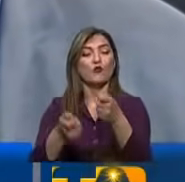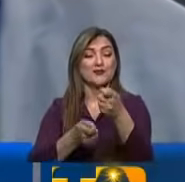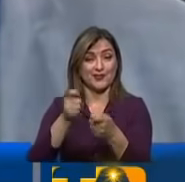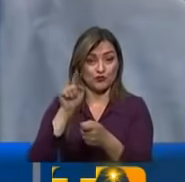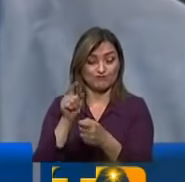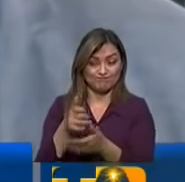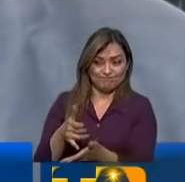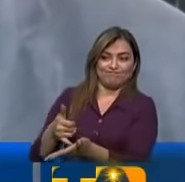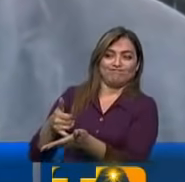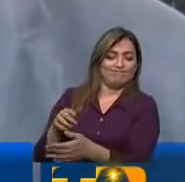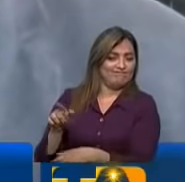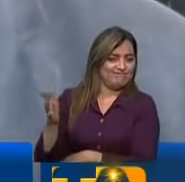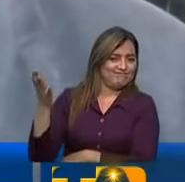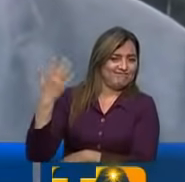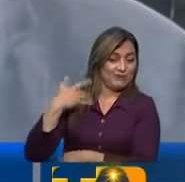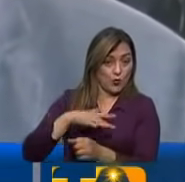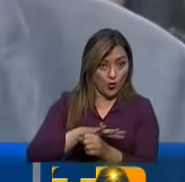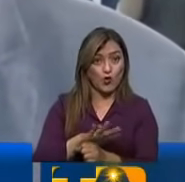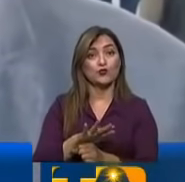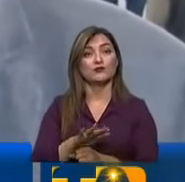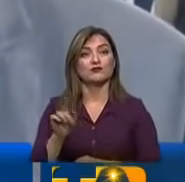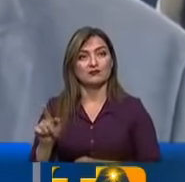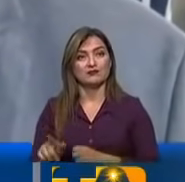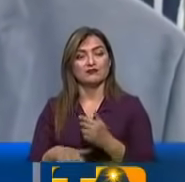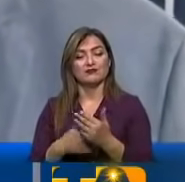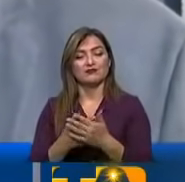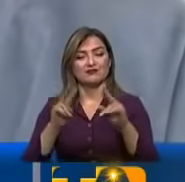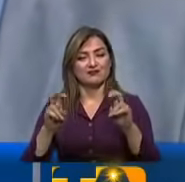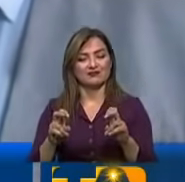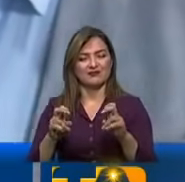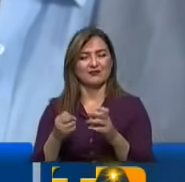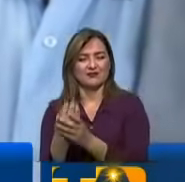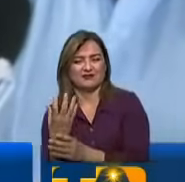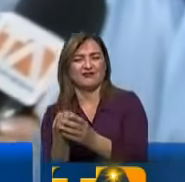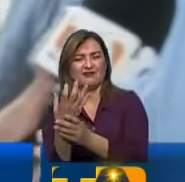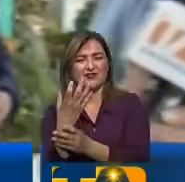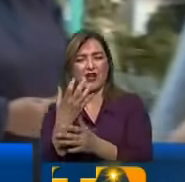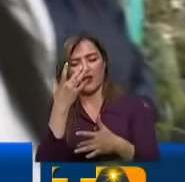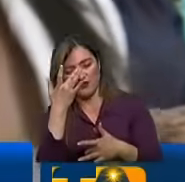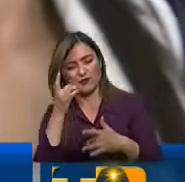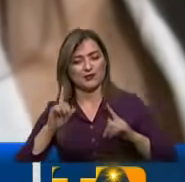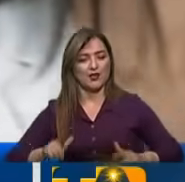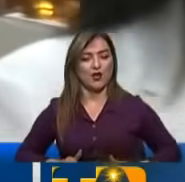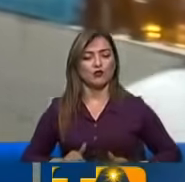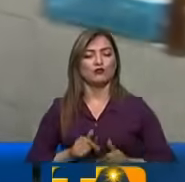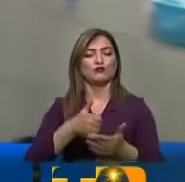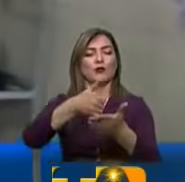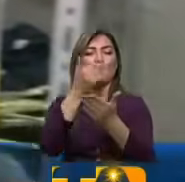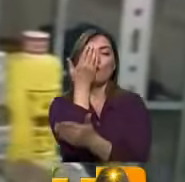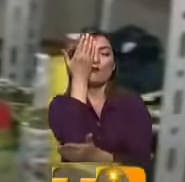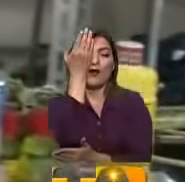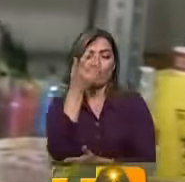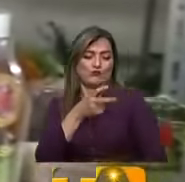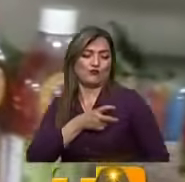comerciantes porque ellas en el tiempo de COVID fueron quienes abastecieron todo este tipo de hierbas medicinales. Ellas tuvieron el premio Eugenio Espejo, la